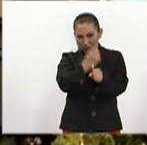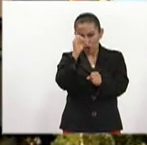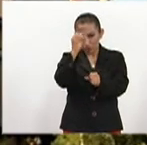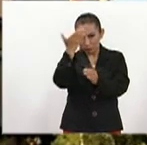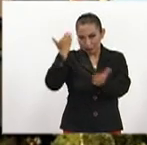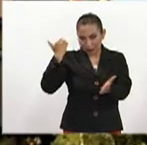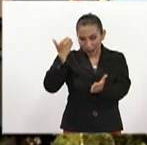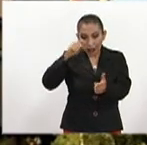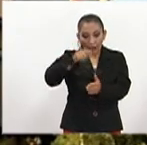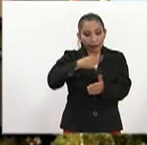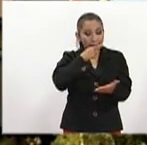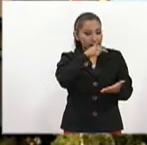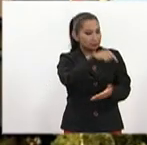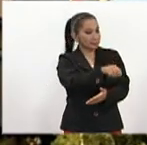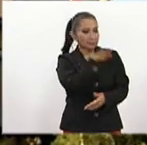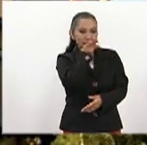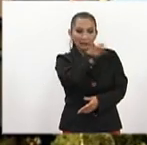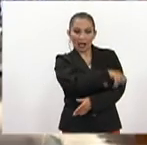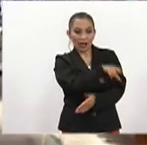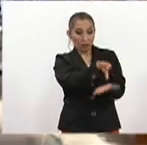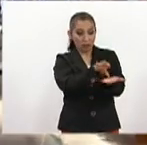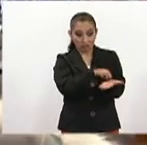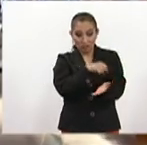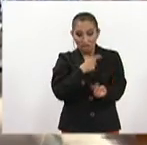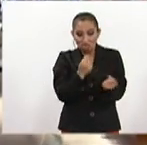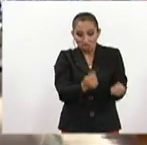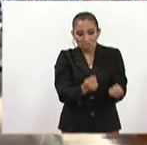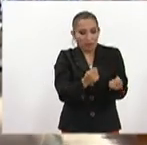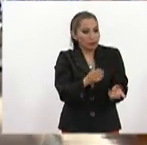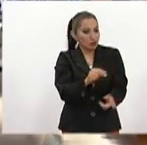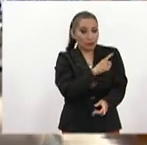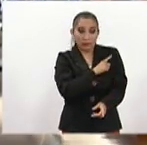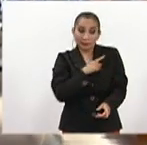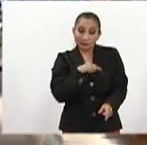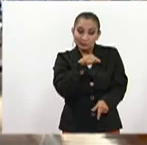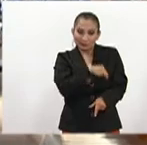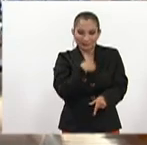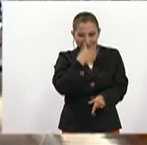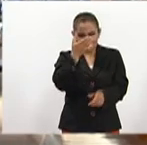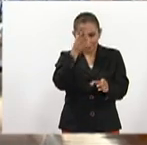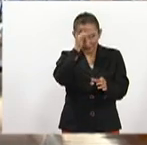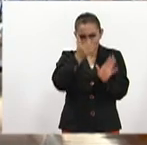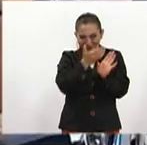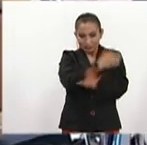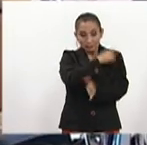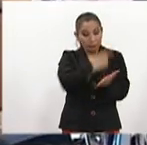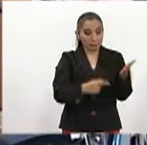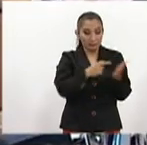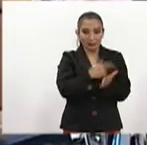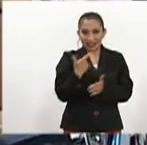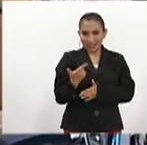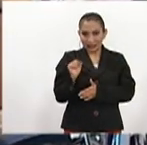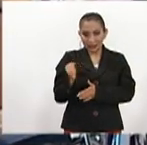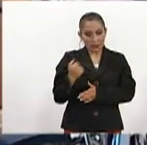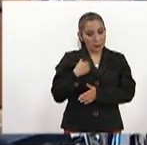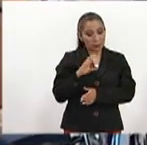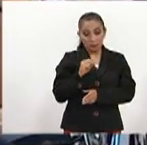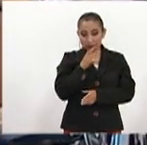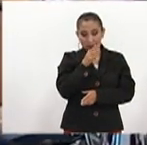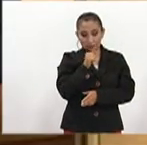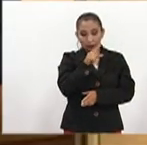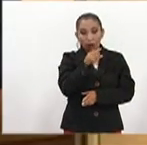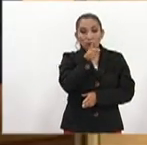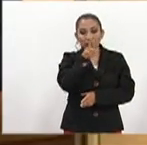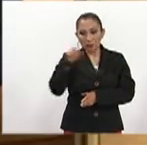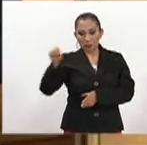octubre y la calificó como inconstitucional. Hay que recordar que fue suspendida de manera cautelar el 7 de septiembre